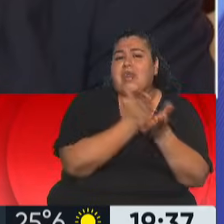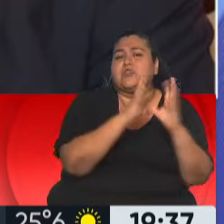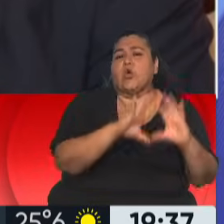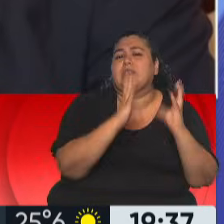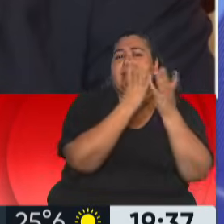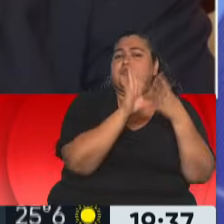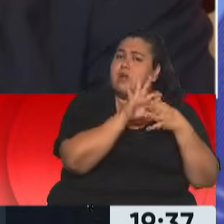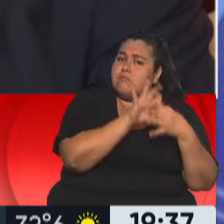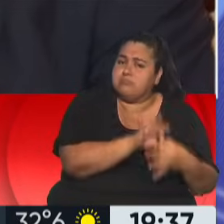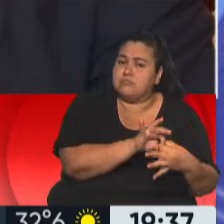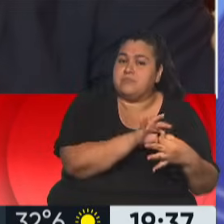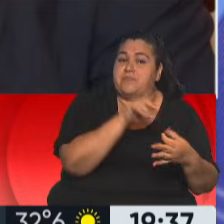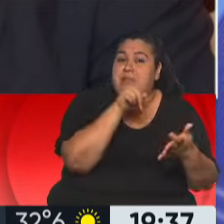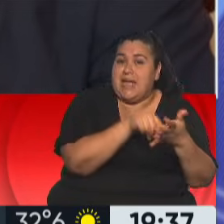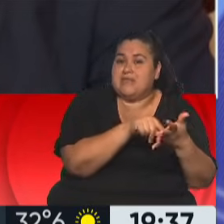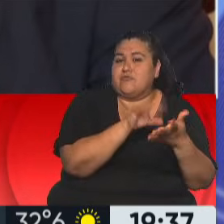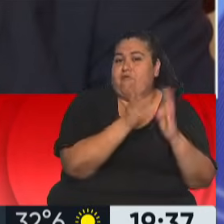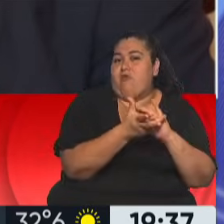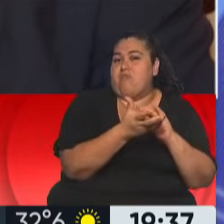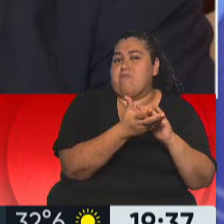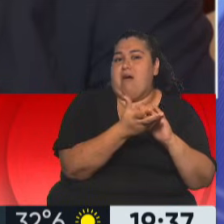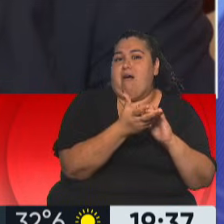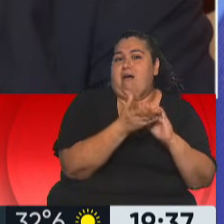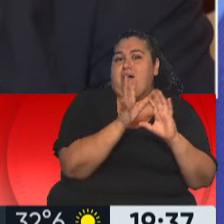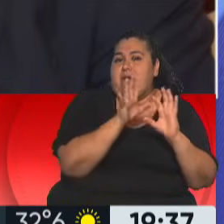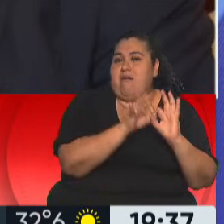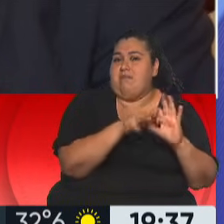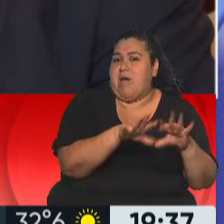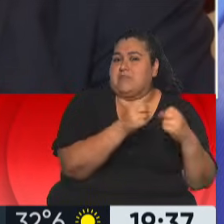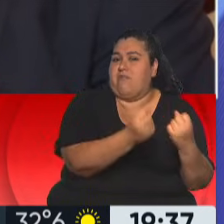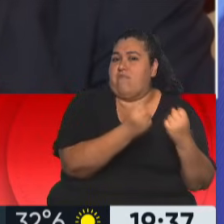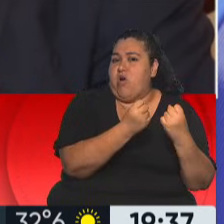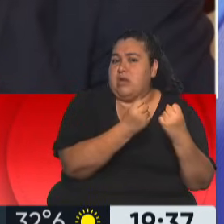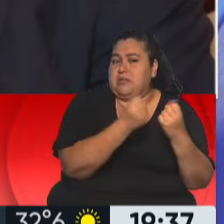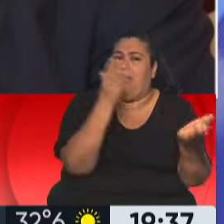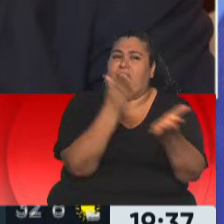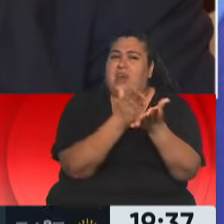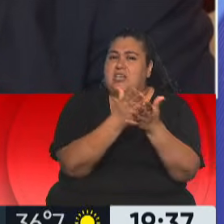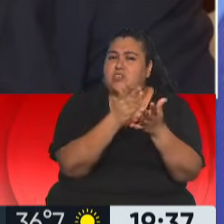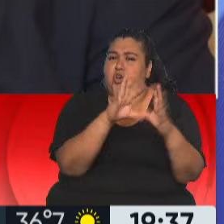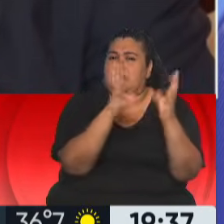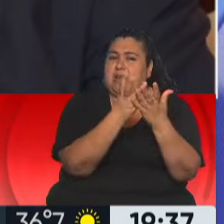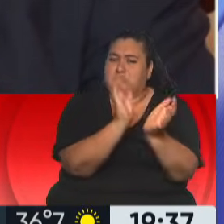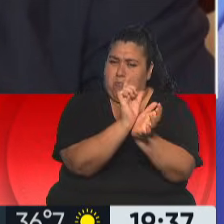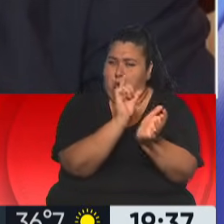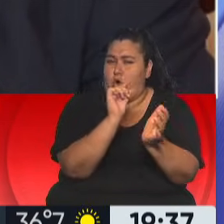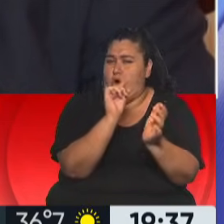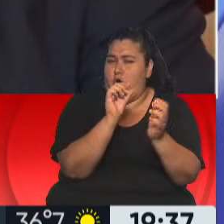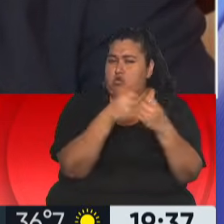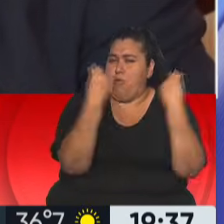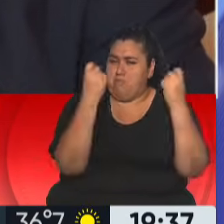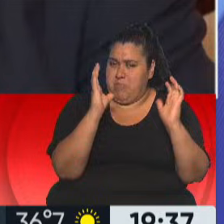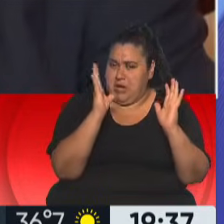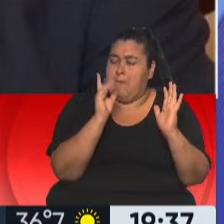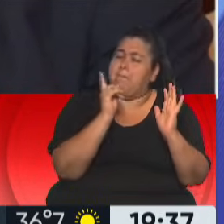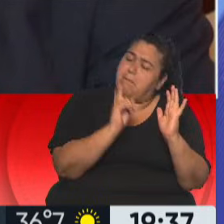internacional, rompe un poco eso porque, bueno, el alineamiento con Trump es más fuerte. Políticamente no creo que tenga mucho impacto. Sí es cierto